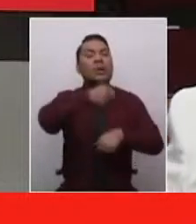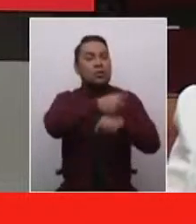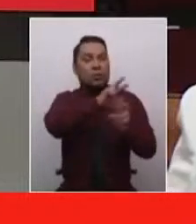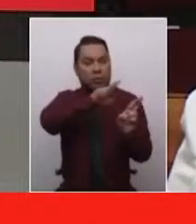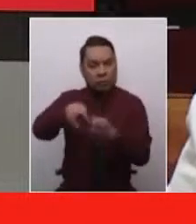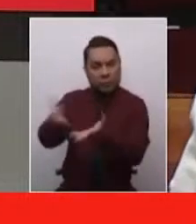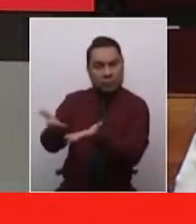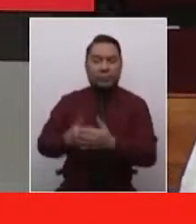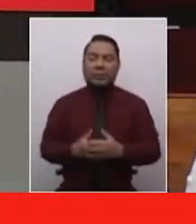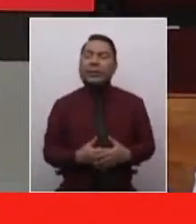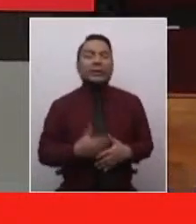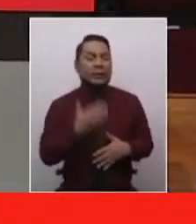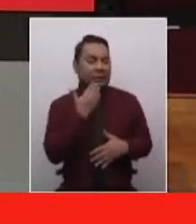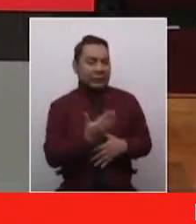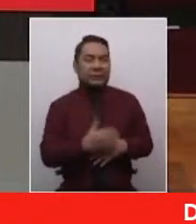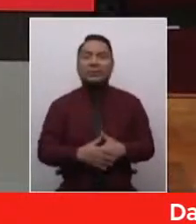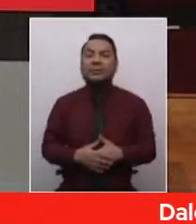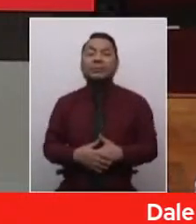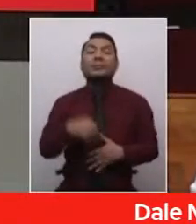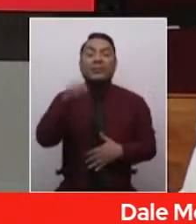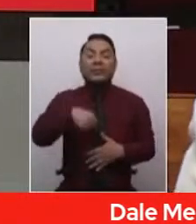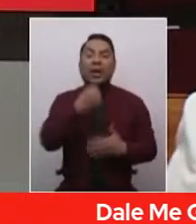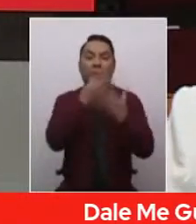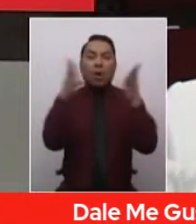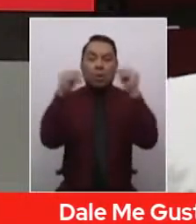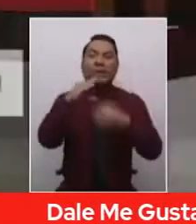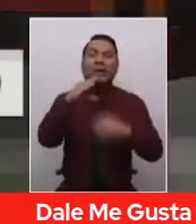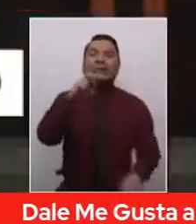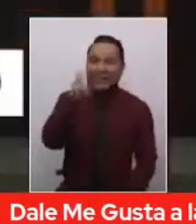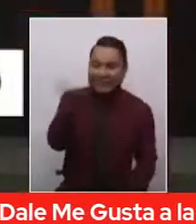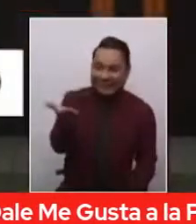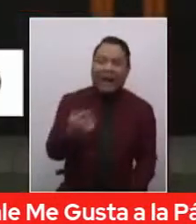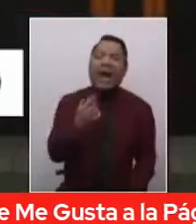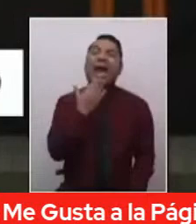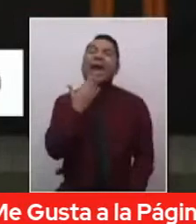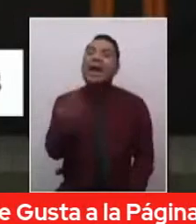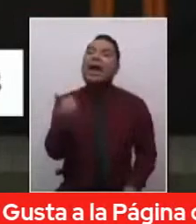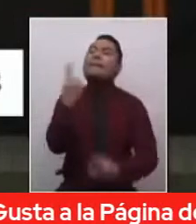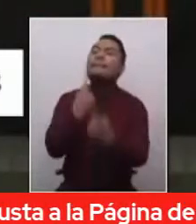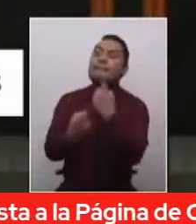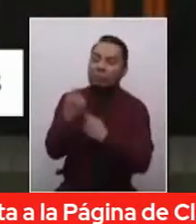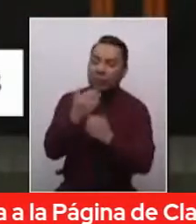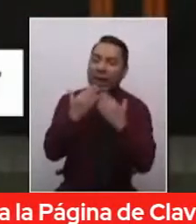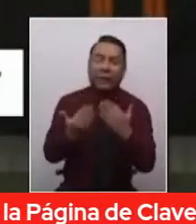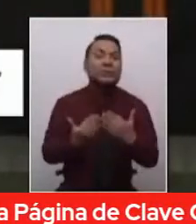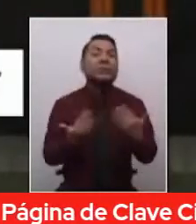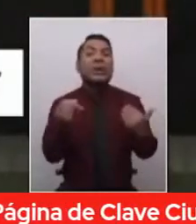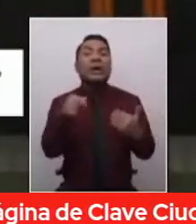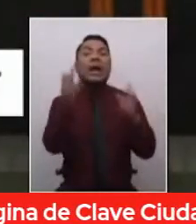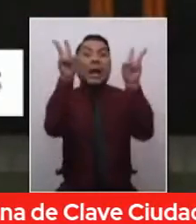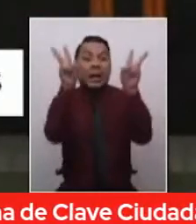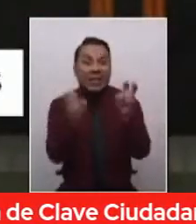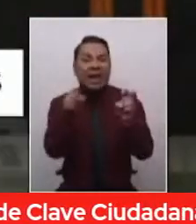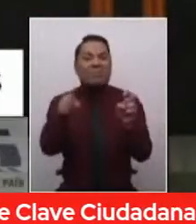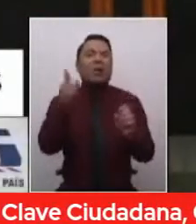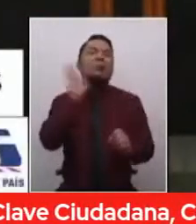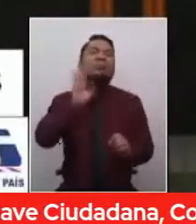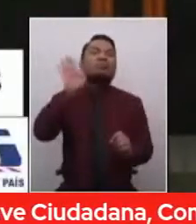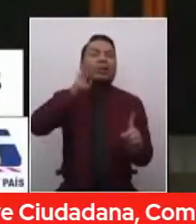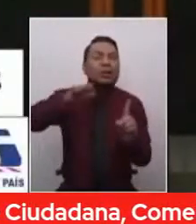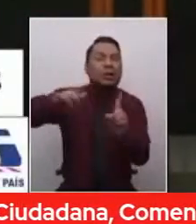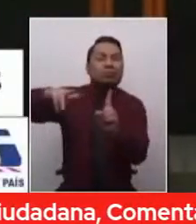responder. Gracias. Sí, buenas noches, César. Gracias por la pregunta. El tema de la